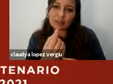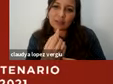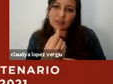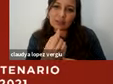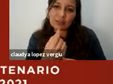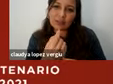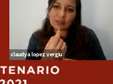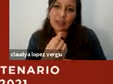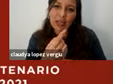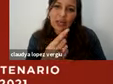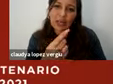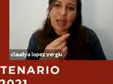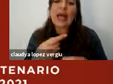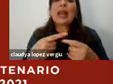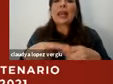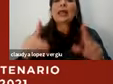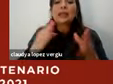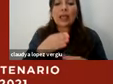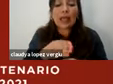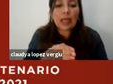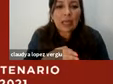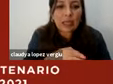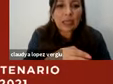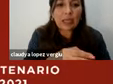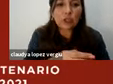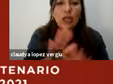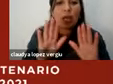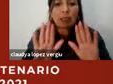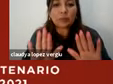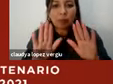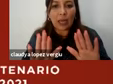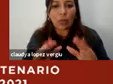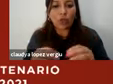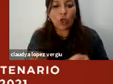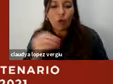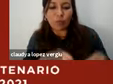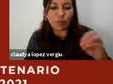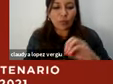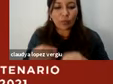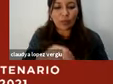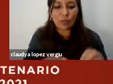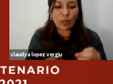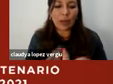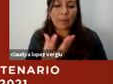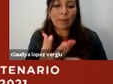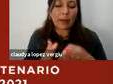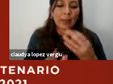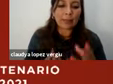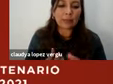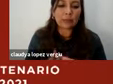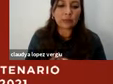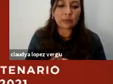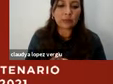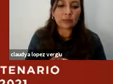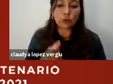iniciando nuevamente, entonces estamos esperando ya tener todo listo, implementado las plantas, o sea,